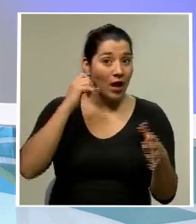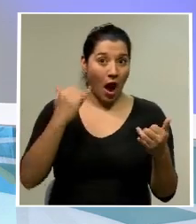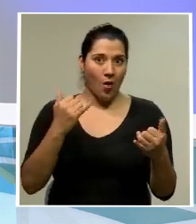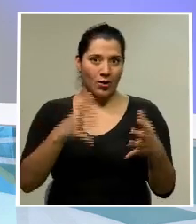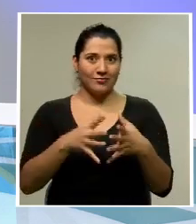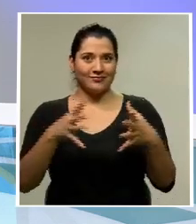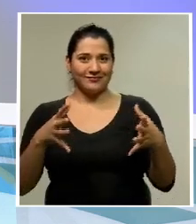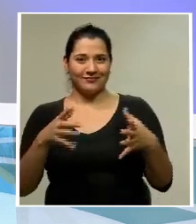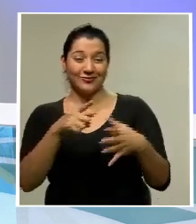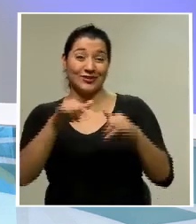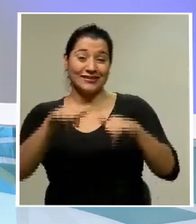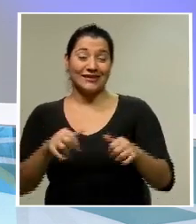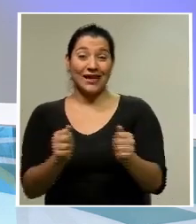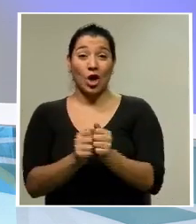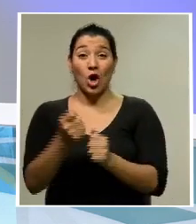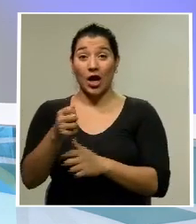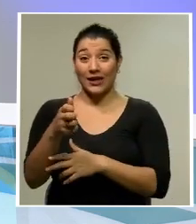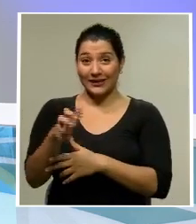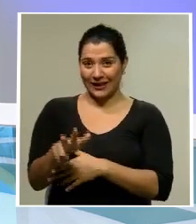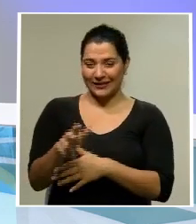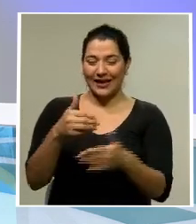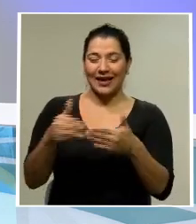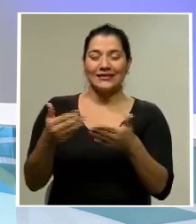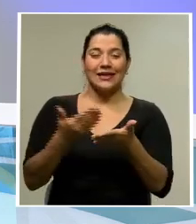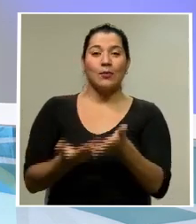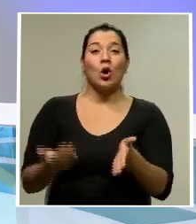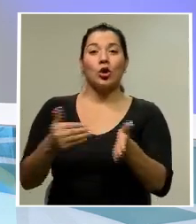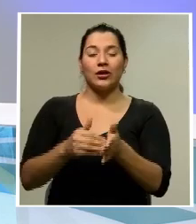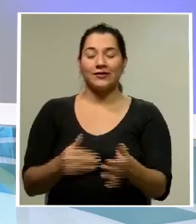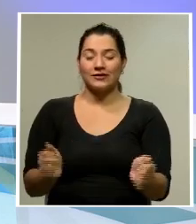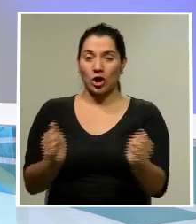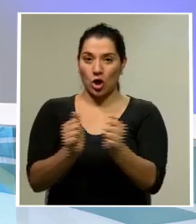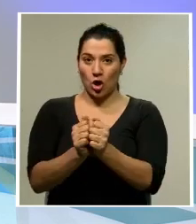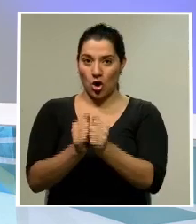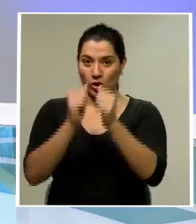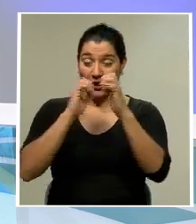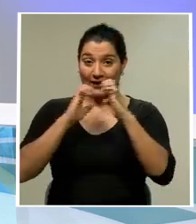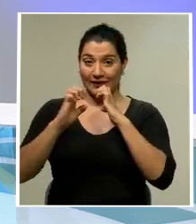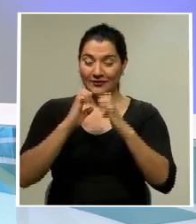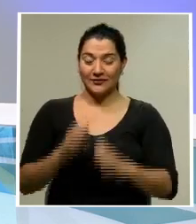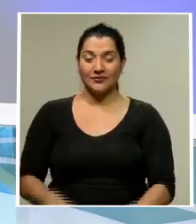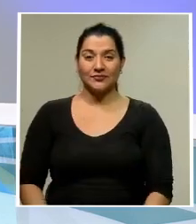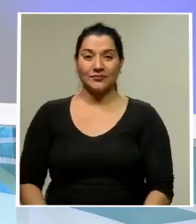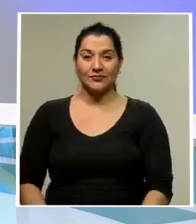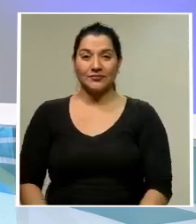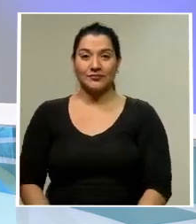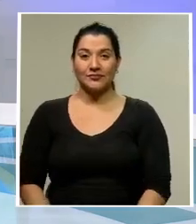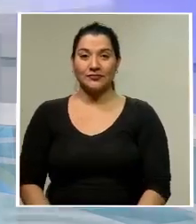Quédese en la señal de Canal 13, que ya casi volvemos con esta entrevista de fondo.